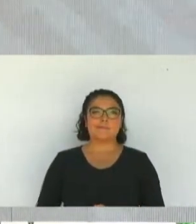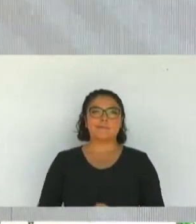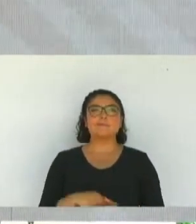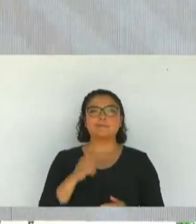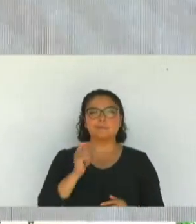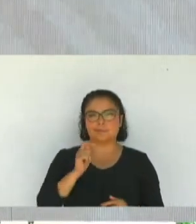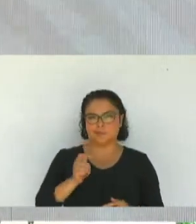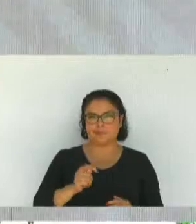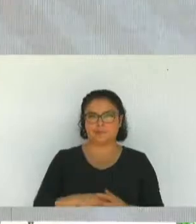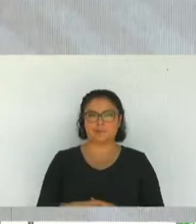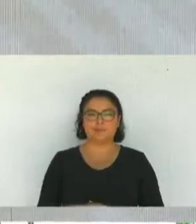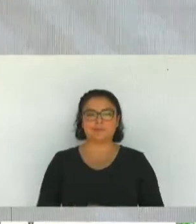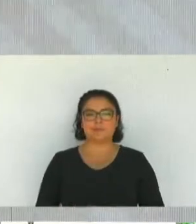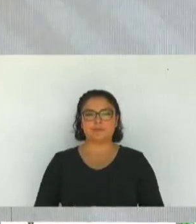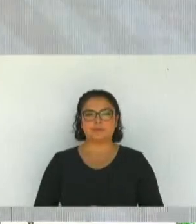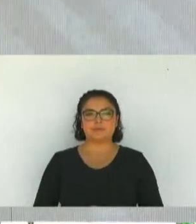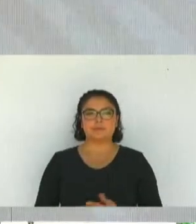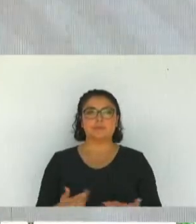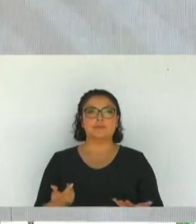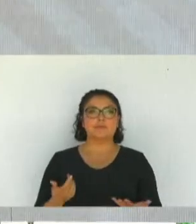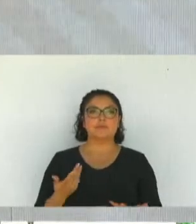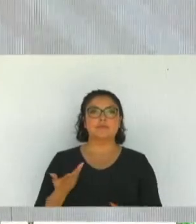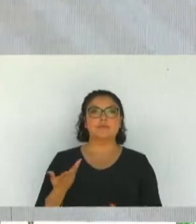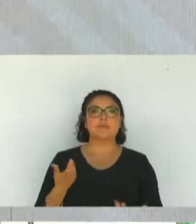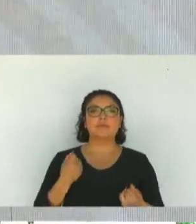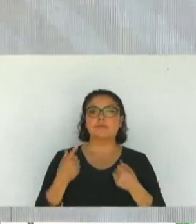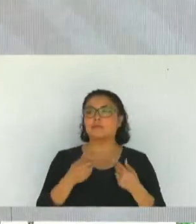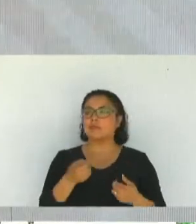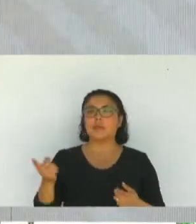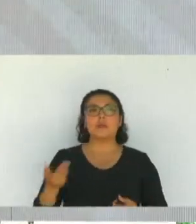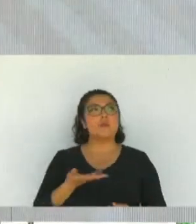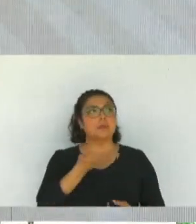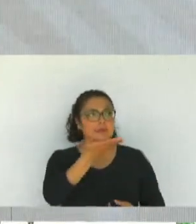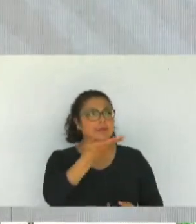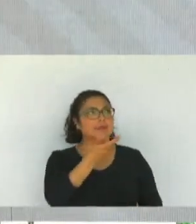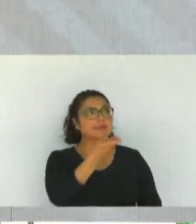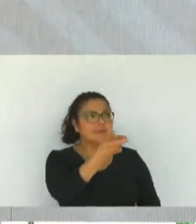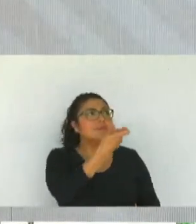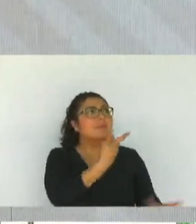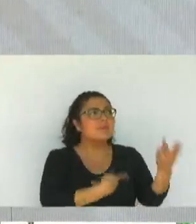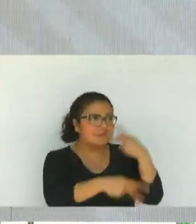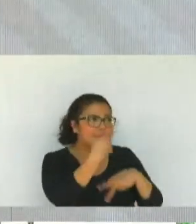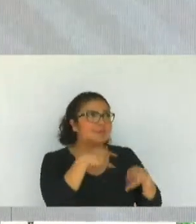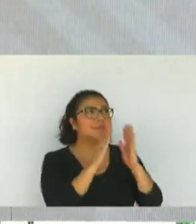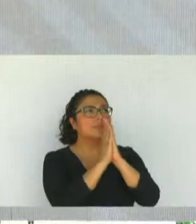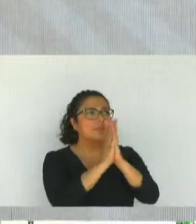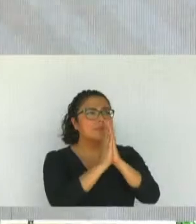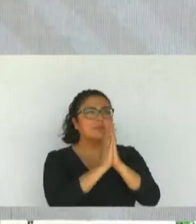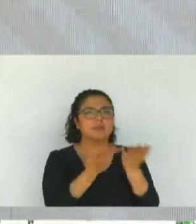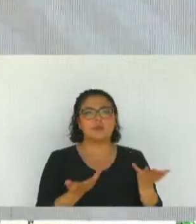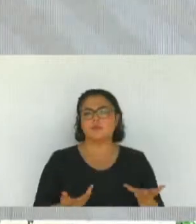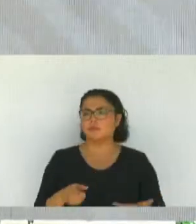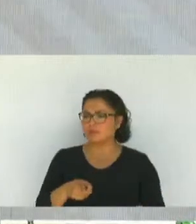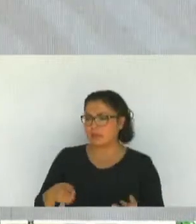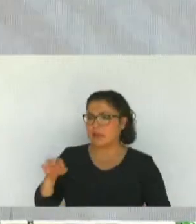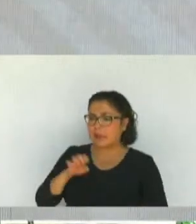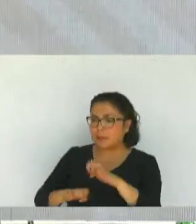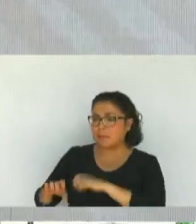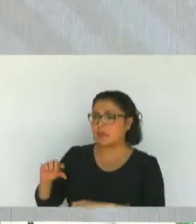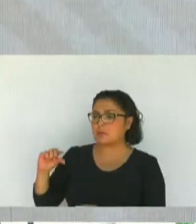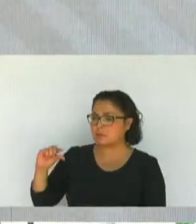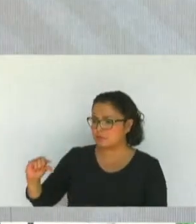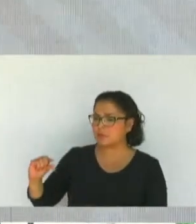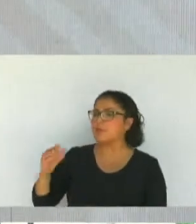acciones importantes también. Los créditos solidarios a la palabra. Estos préstamos rápidos para pequeñas empresas que no dieron de baja a